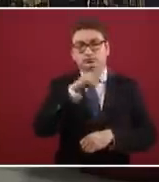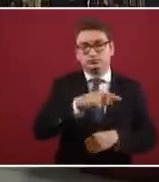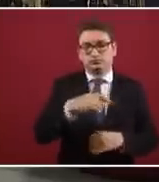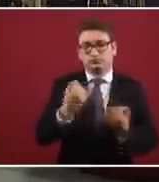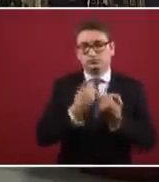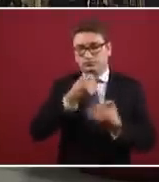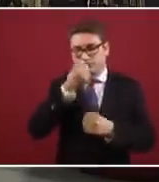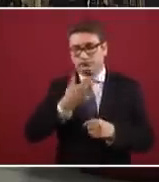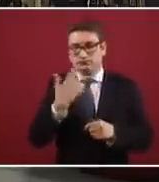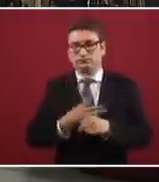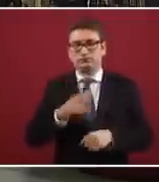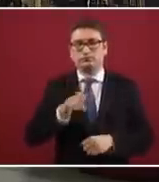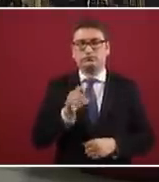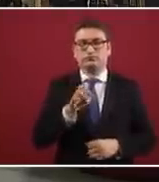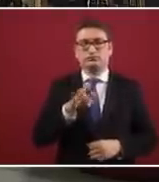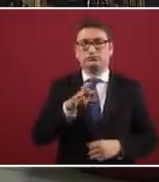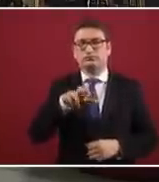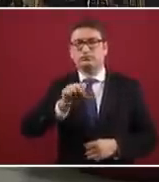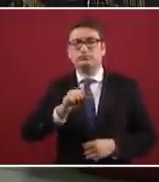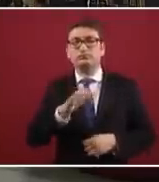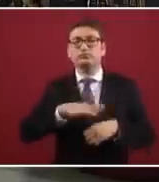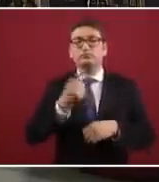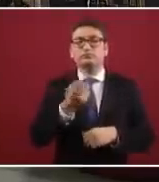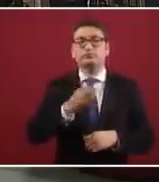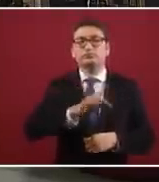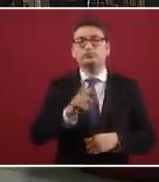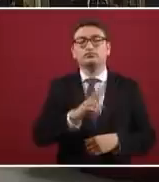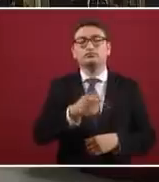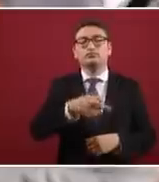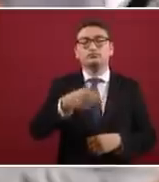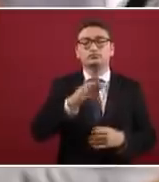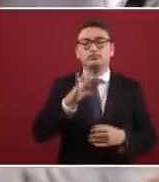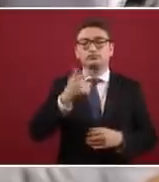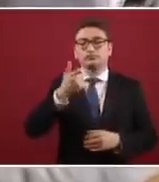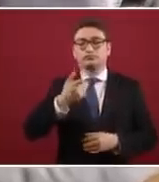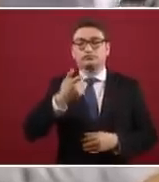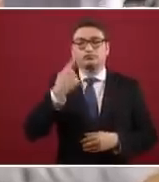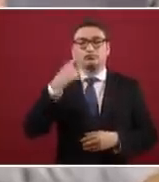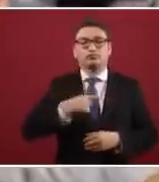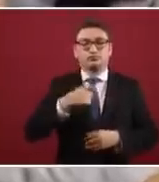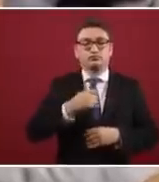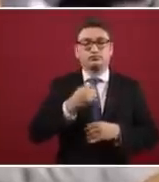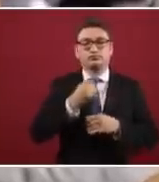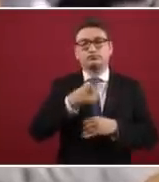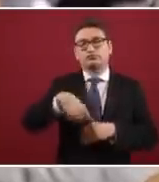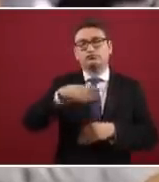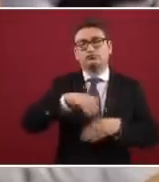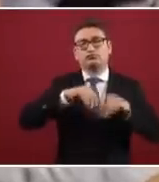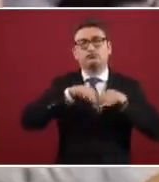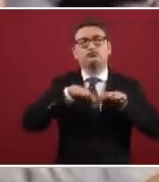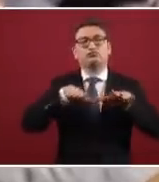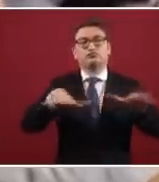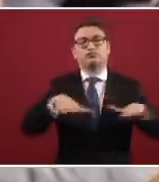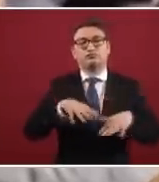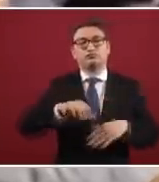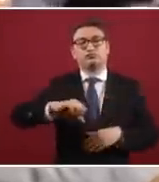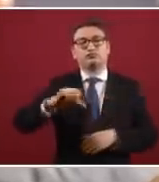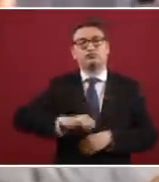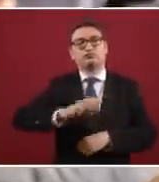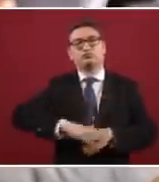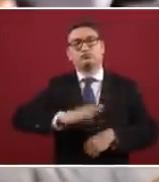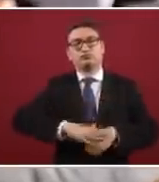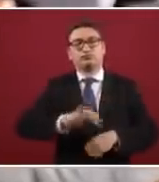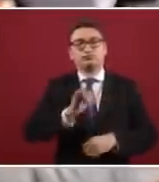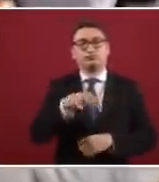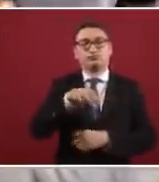Albores por un presunto uso indebido de recursos para promoción de imagen personal. Usted estaría citado hoy a comparecer ante